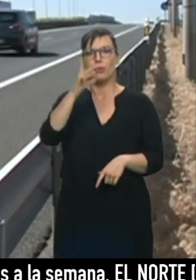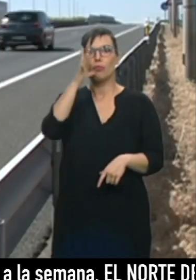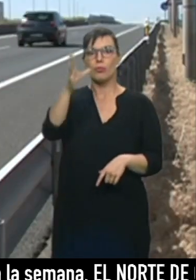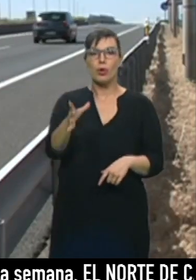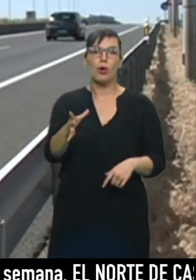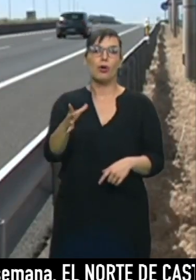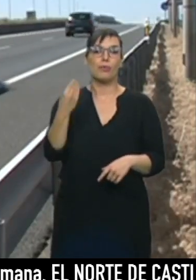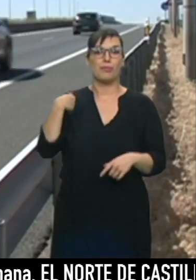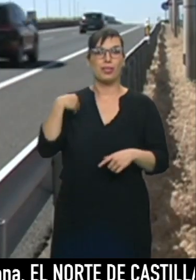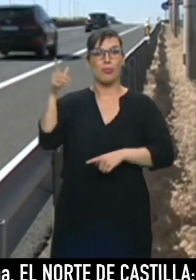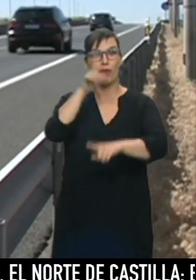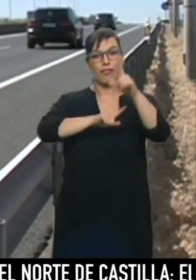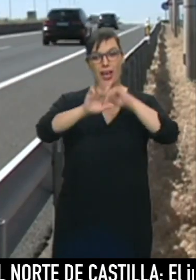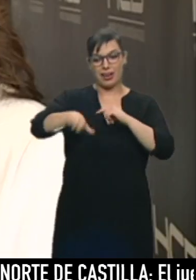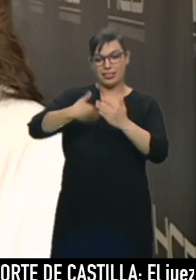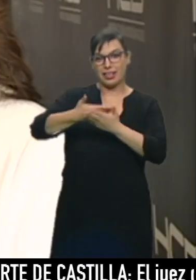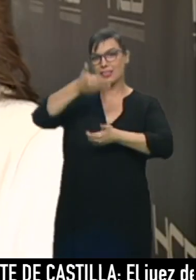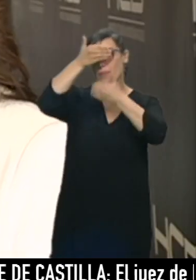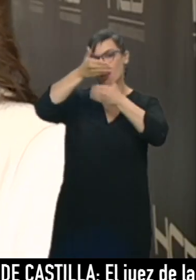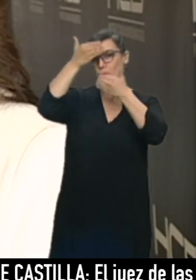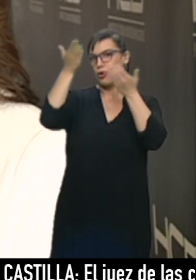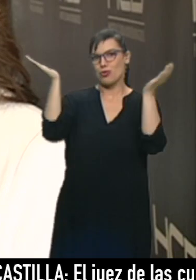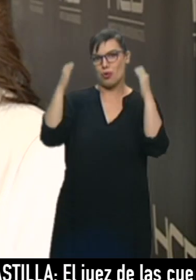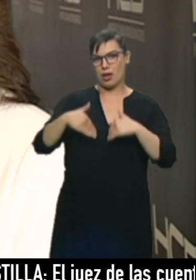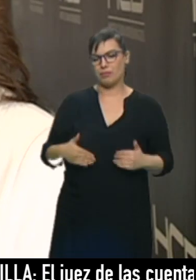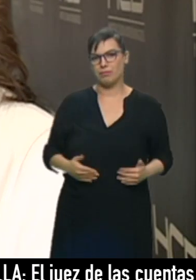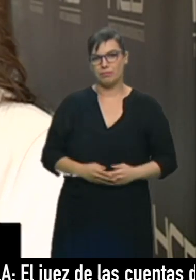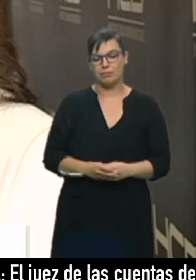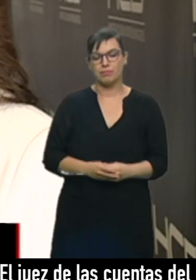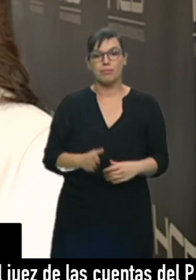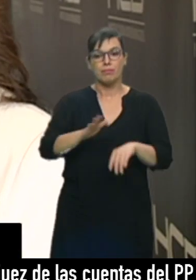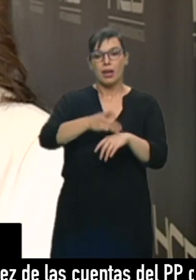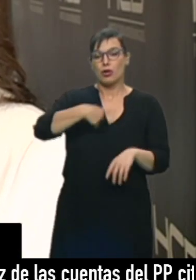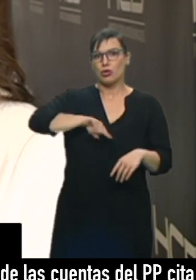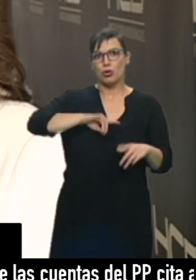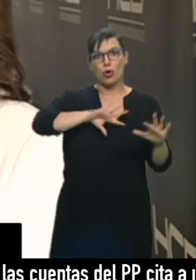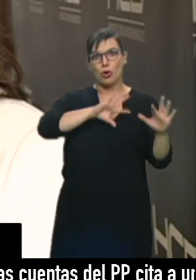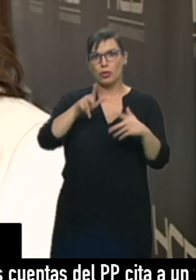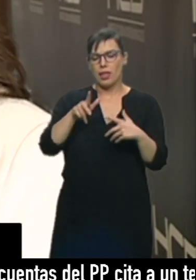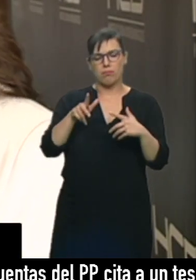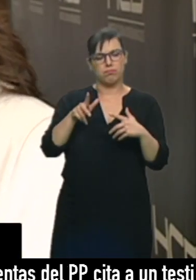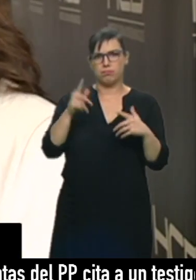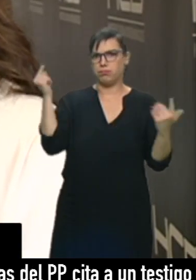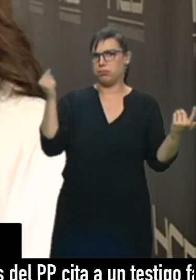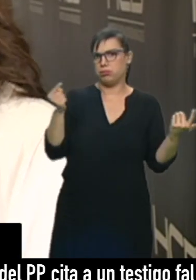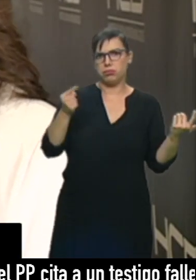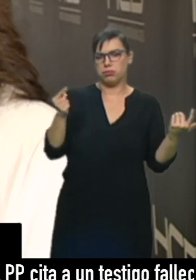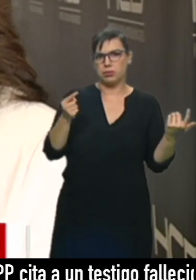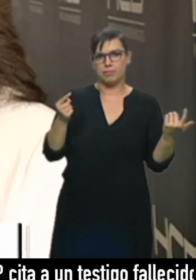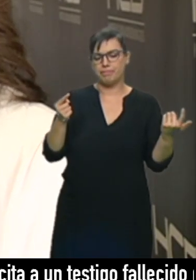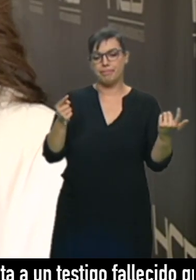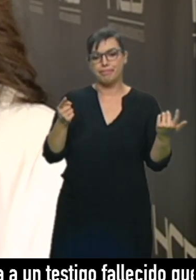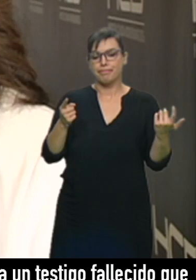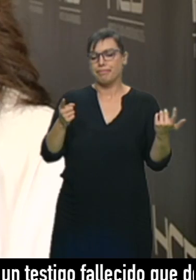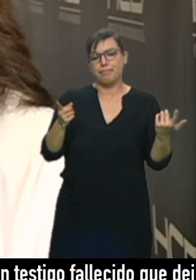eliminación de la operación Paso del Estrecho. Para nosotros ha sido una noticia muy negativa. Sentimos